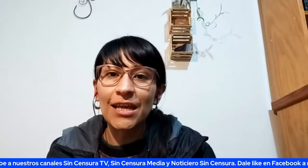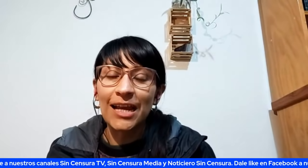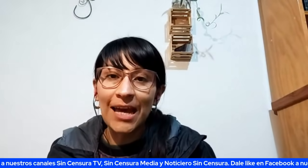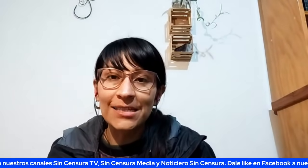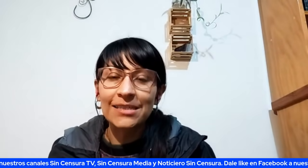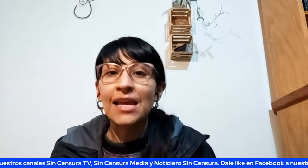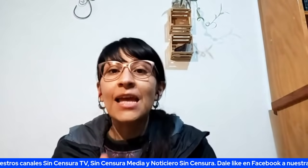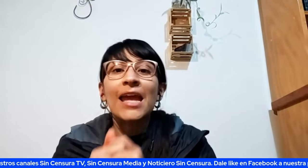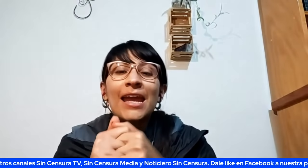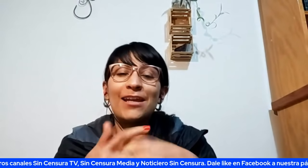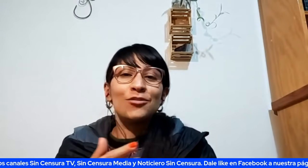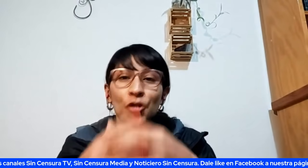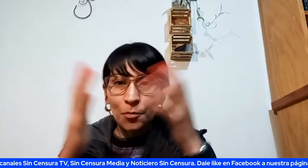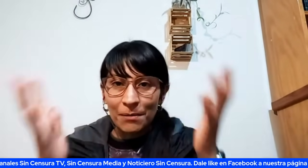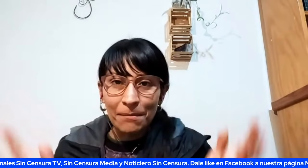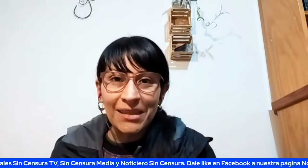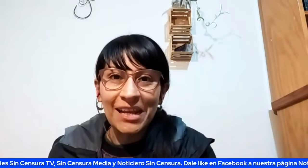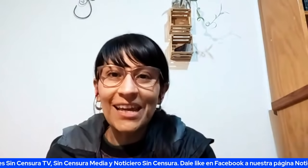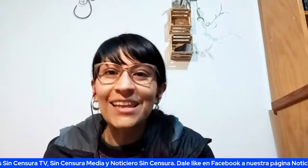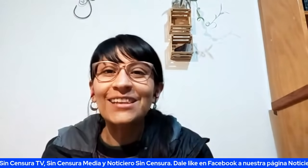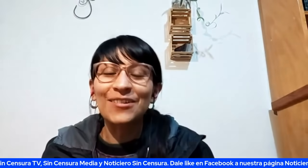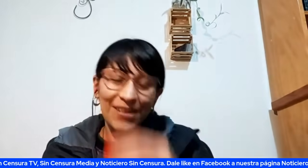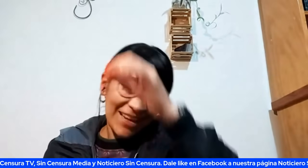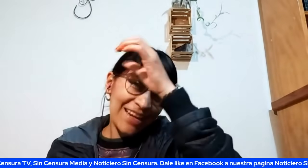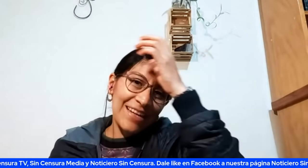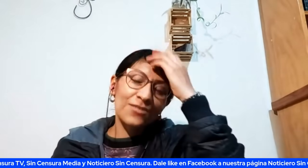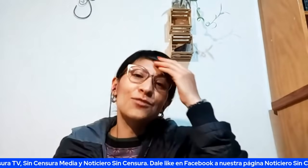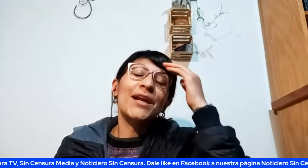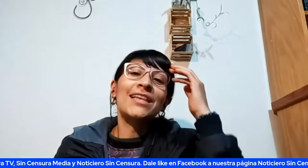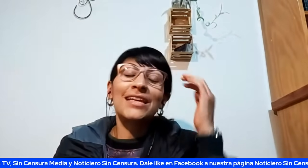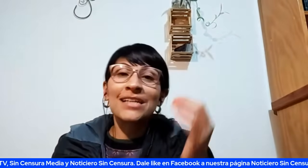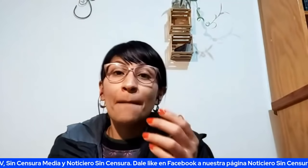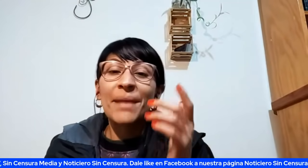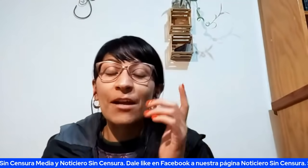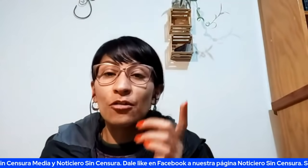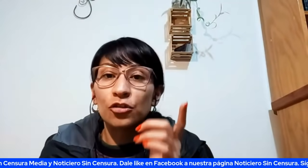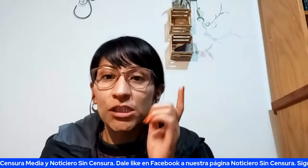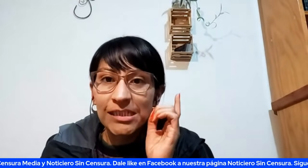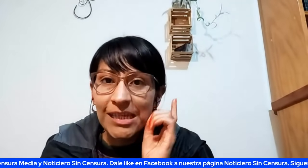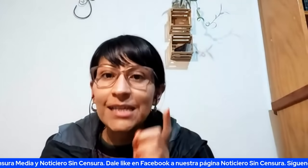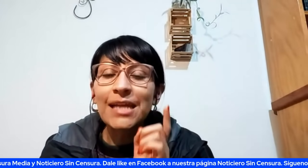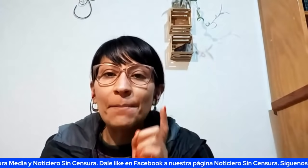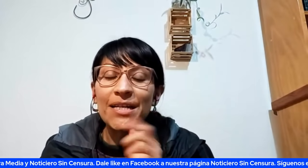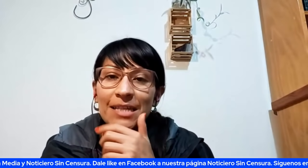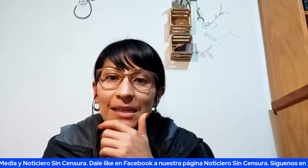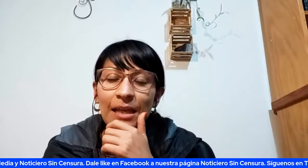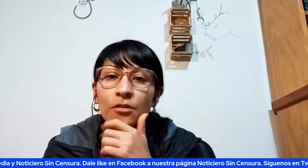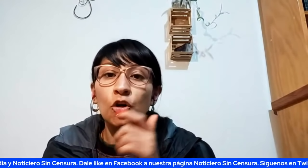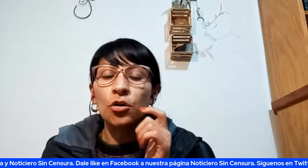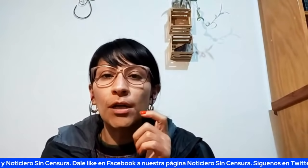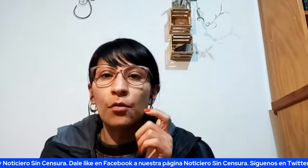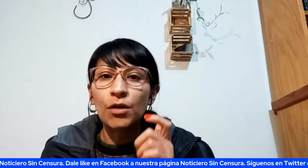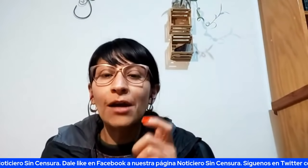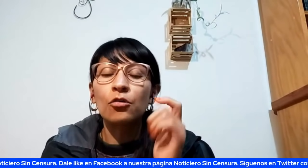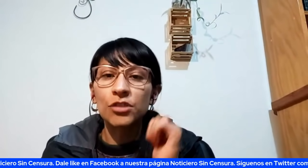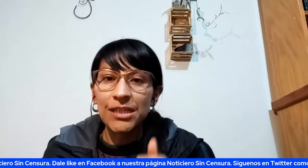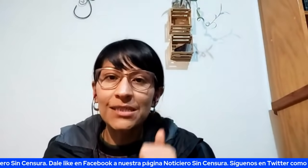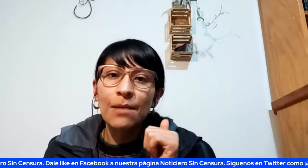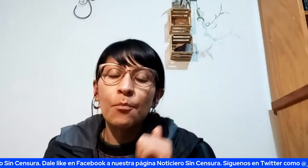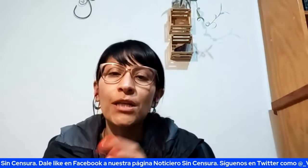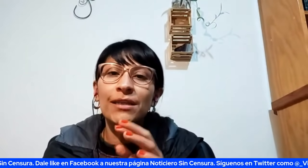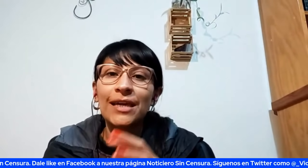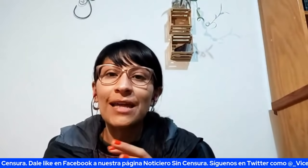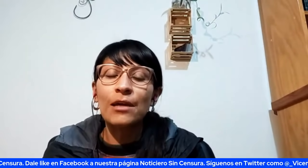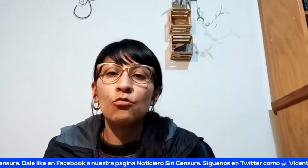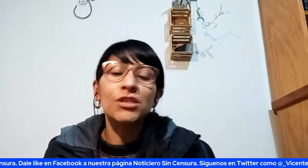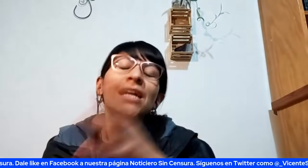llamarían lucha de clases. Yo no me metería tanto en esos bretes, pero sí está presente, yo creo que una